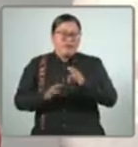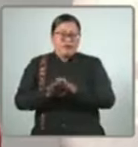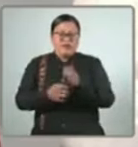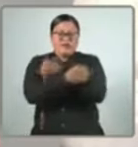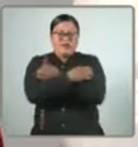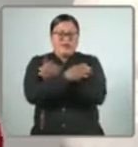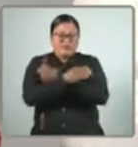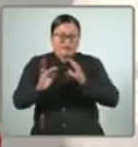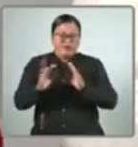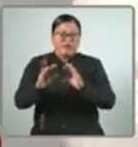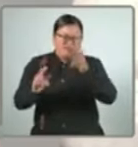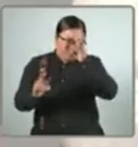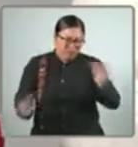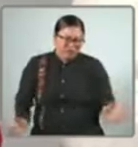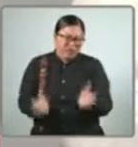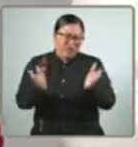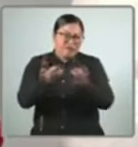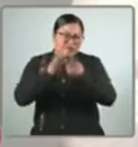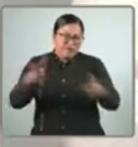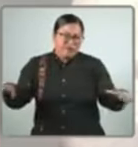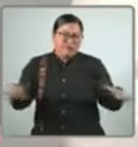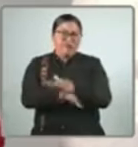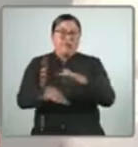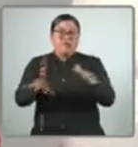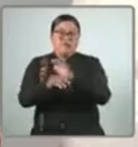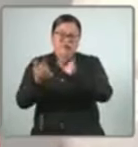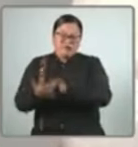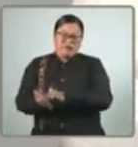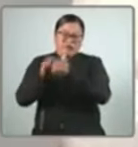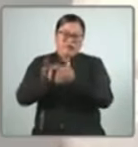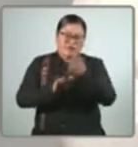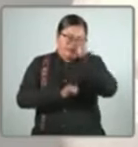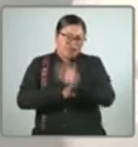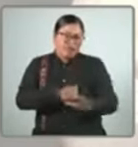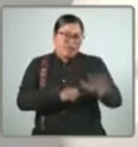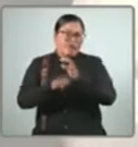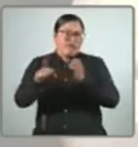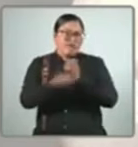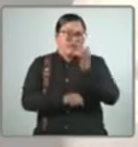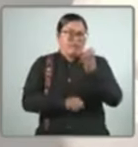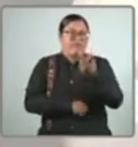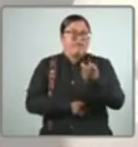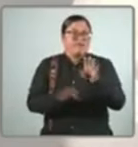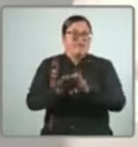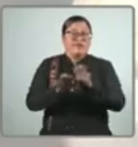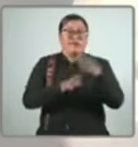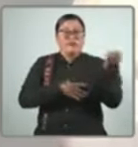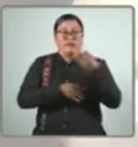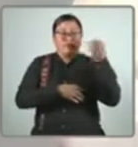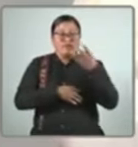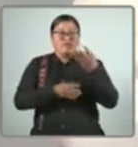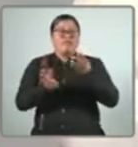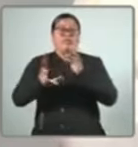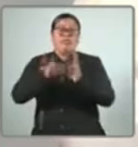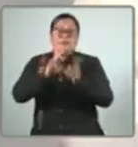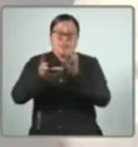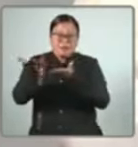educación como se impulsa el desarrollo y el cambio, la transformación, sobre todo en nuestro estado. A través de conferencias y